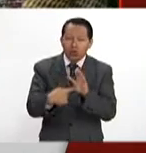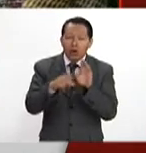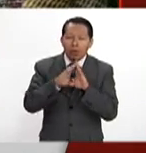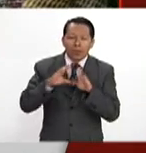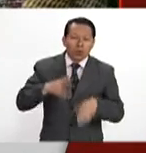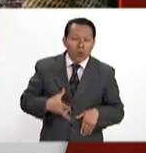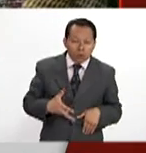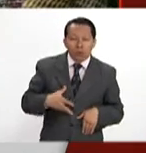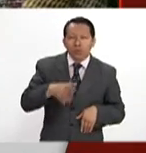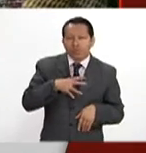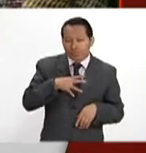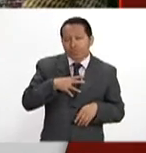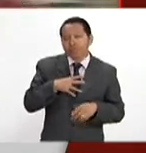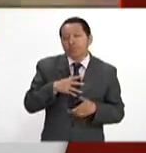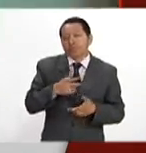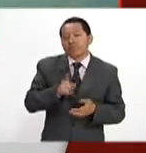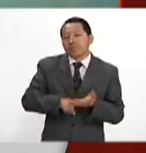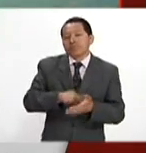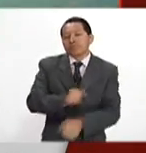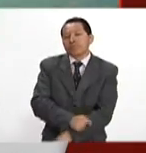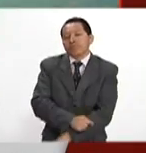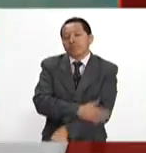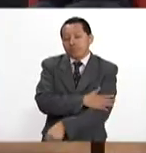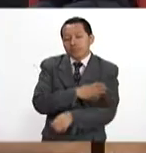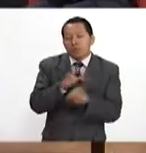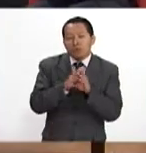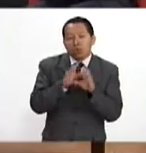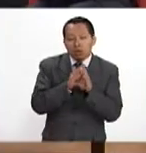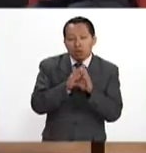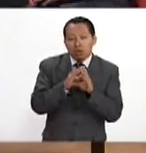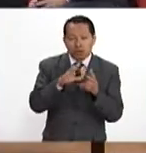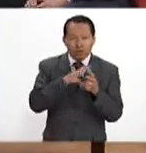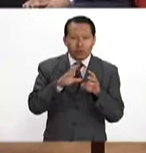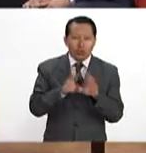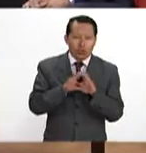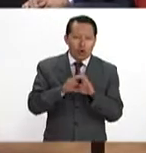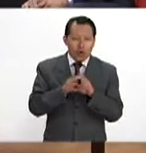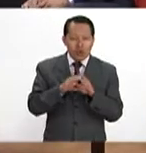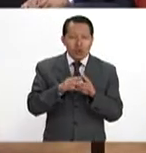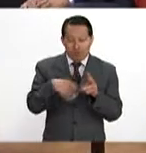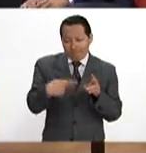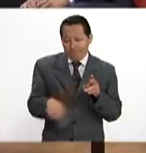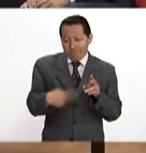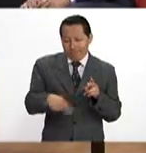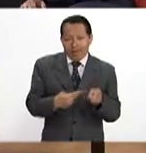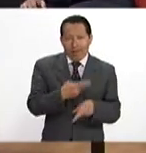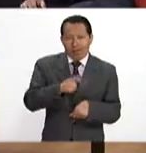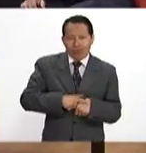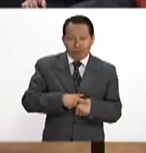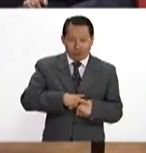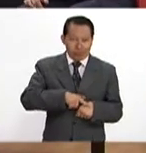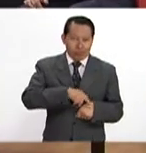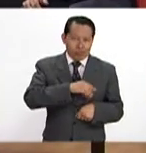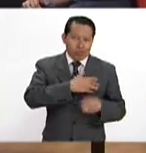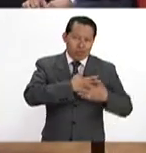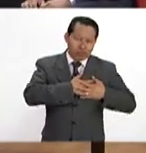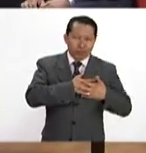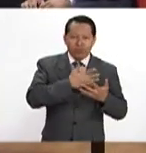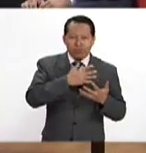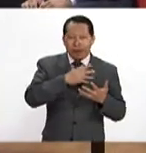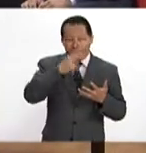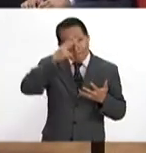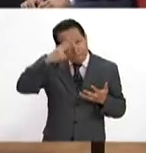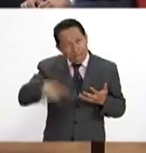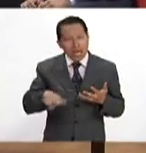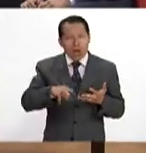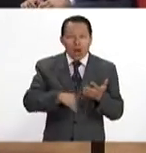esa satisfacción, ese, pues, en el buen sentido de la palabra, ese nacionalismo, ese amor también por México, por su gente, por sus lugares, ¿no?